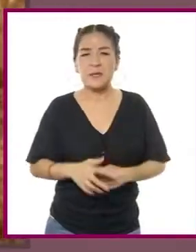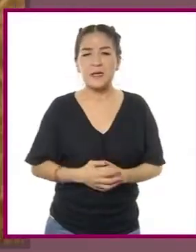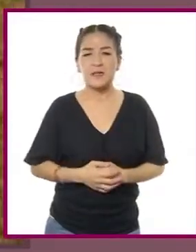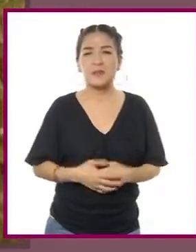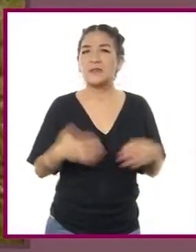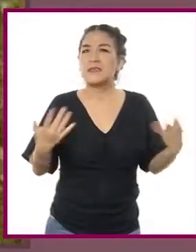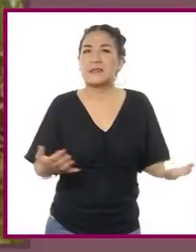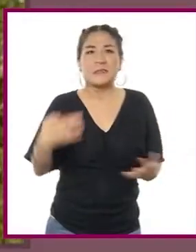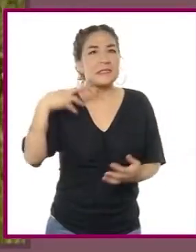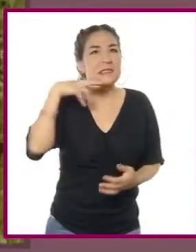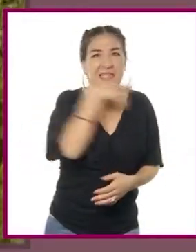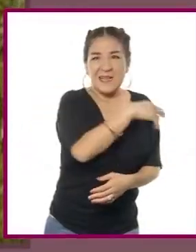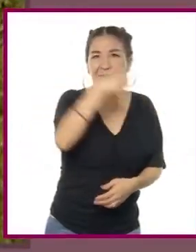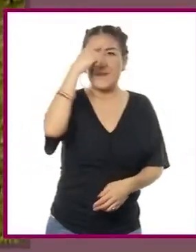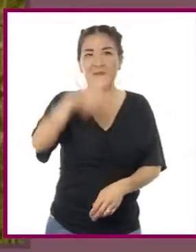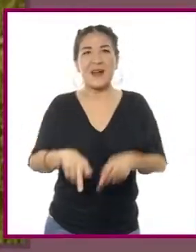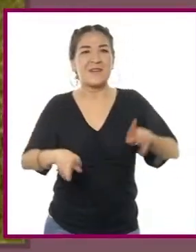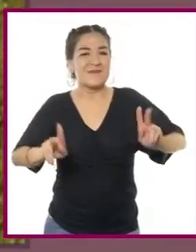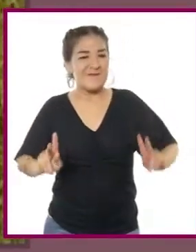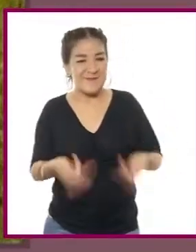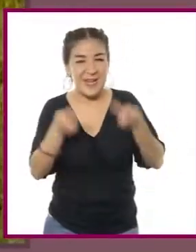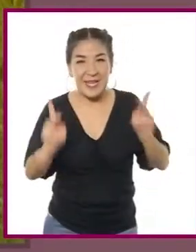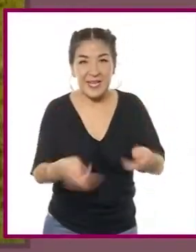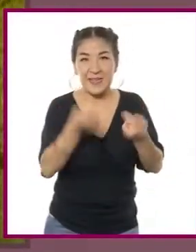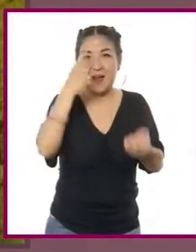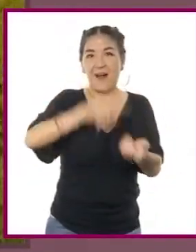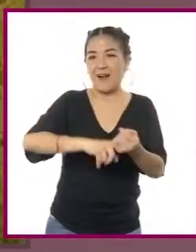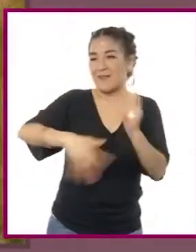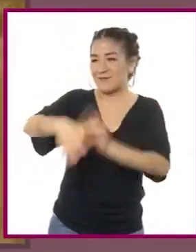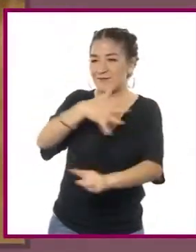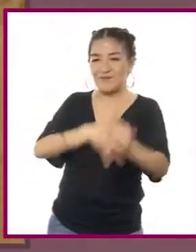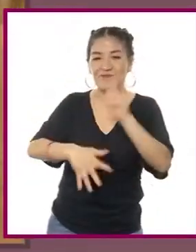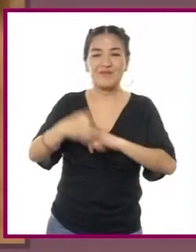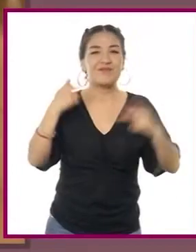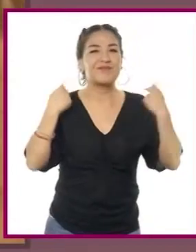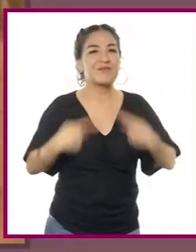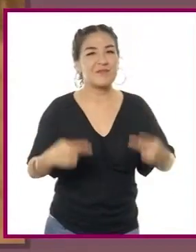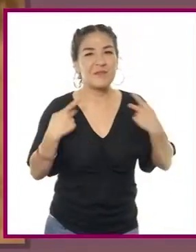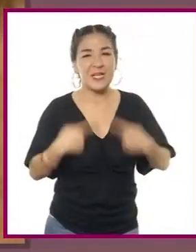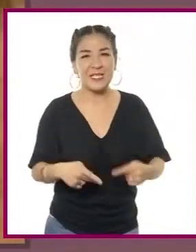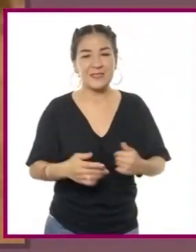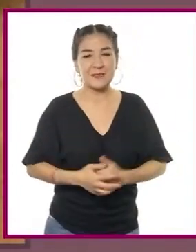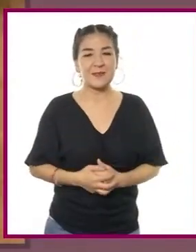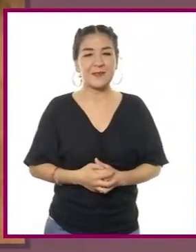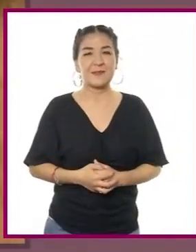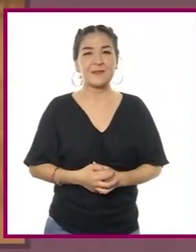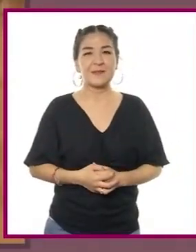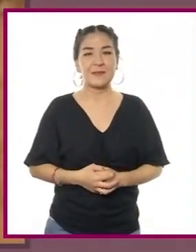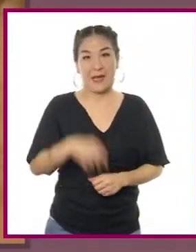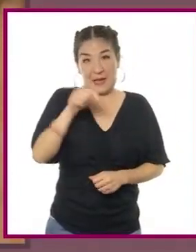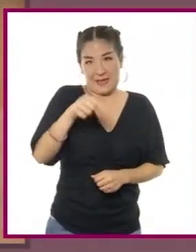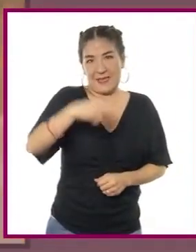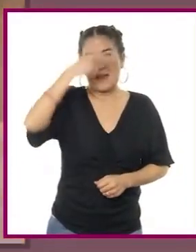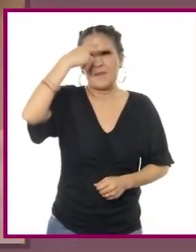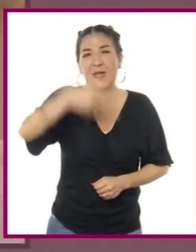muy rápida y muy fácilmente entre la población de